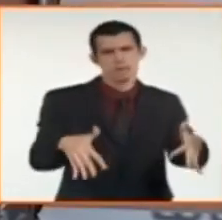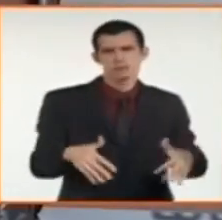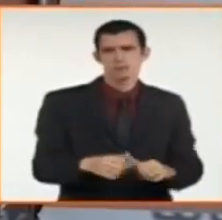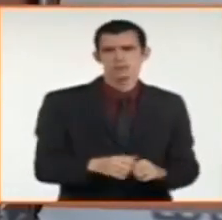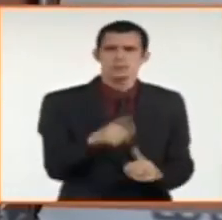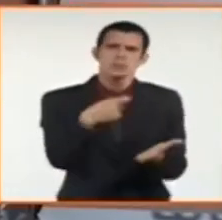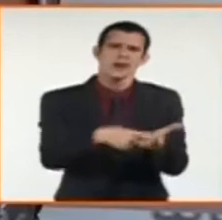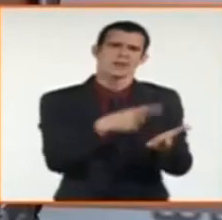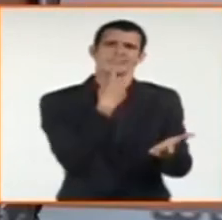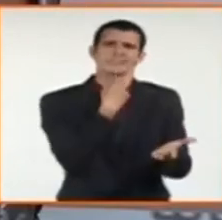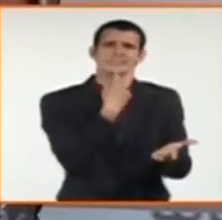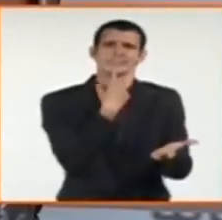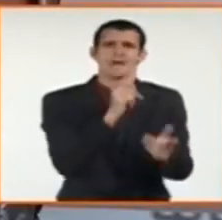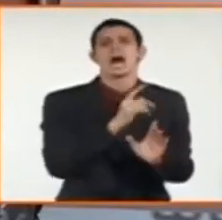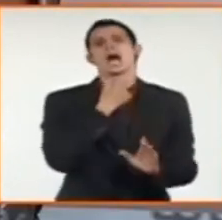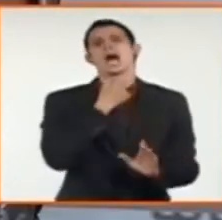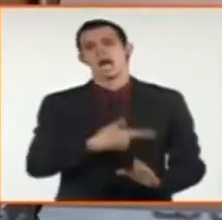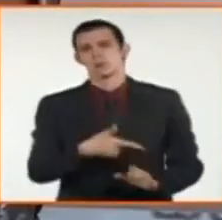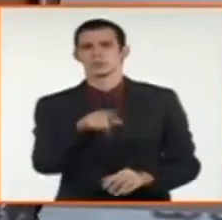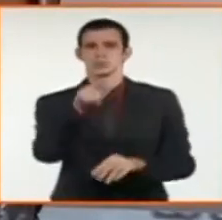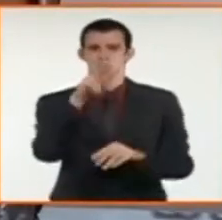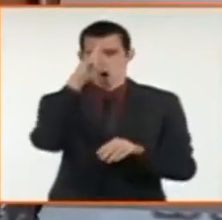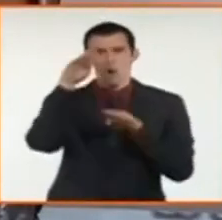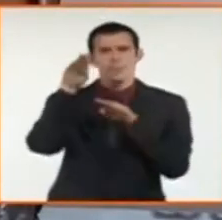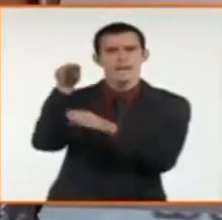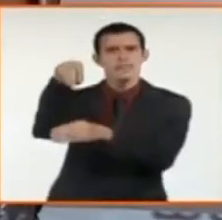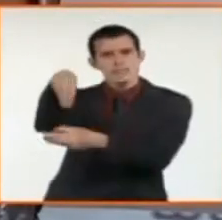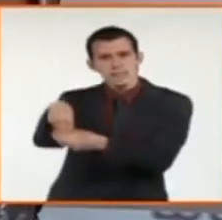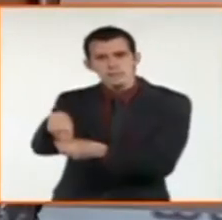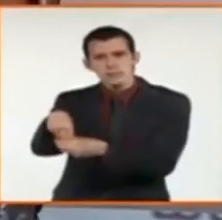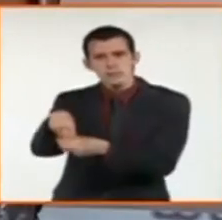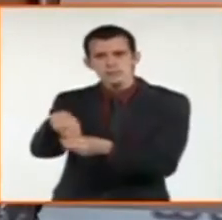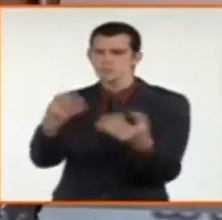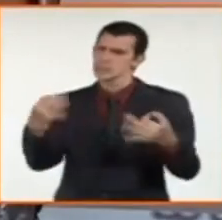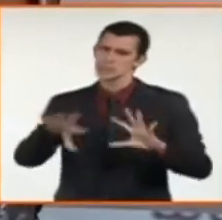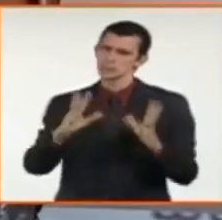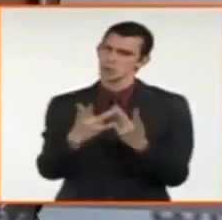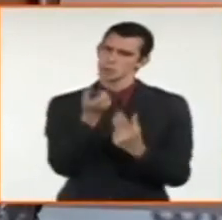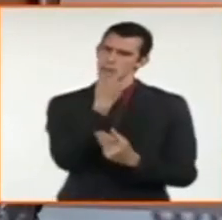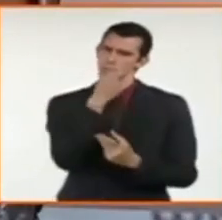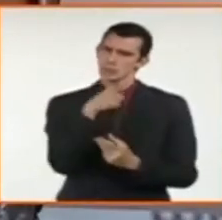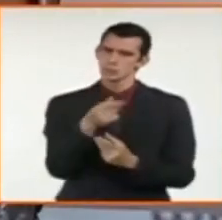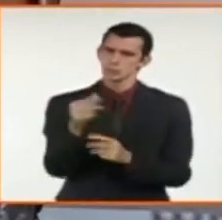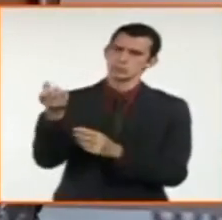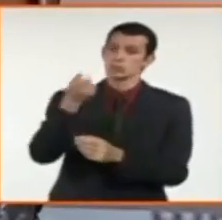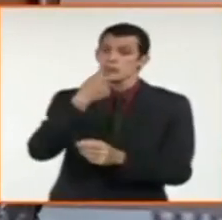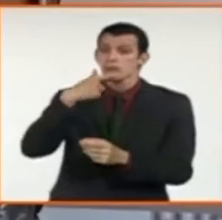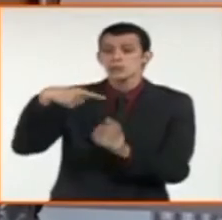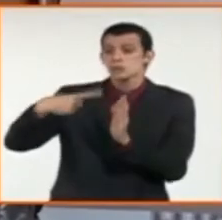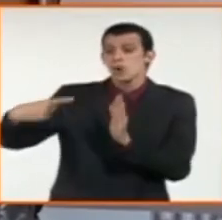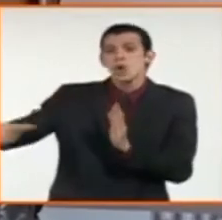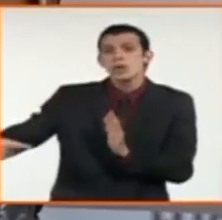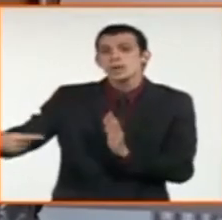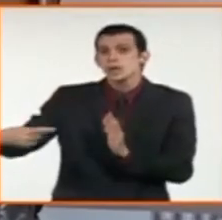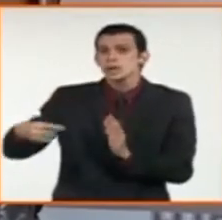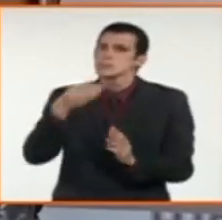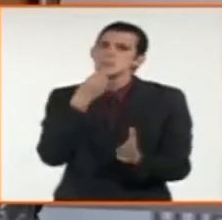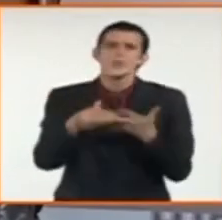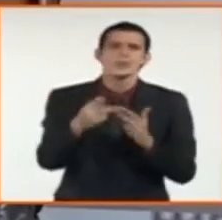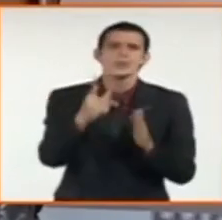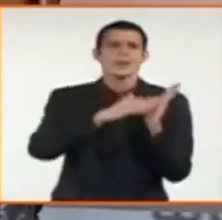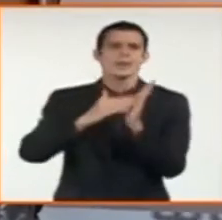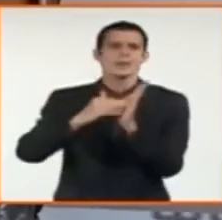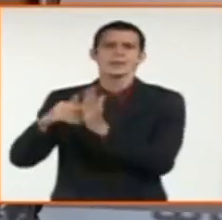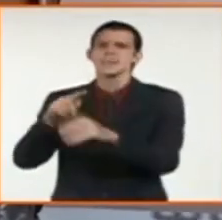hospitalaria a la población y sin embargo asume el financiamiento estatal